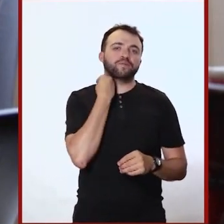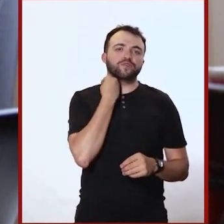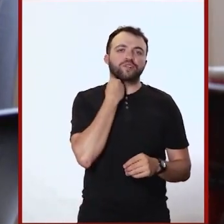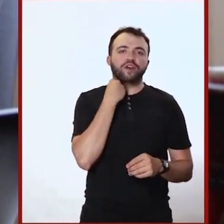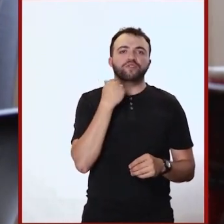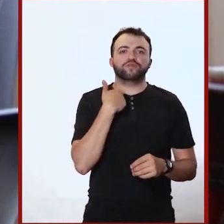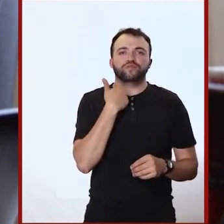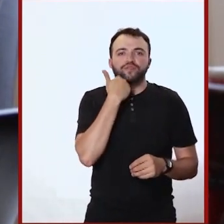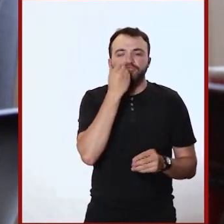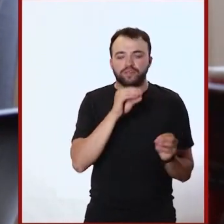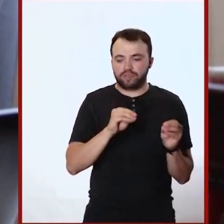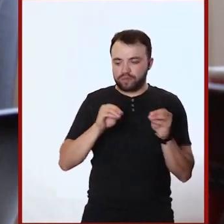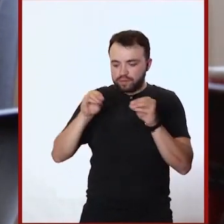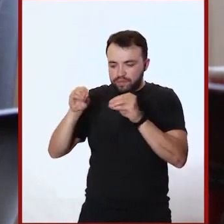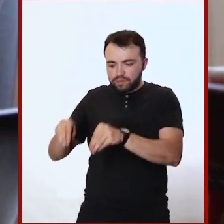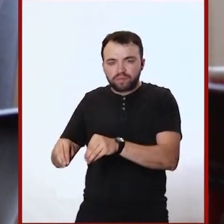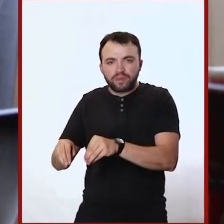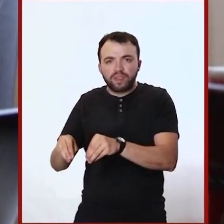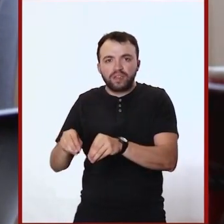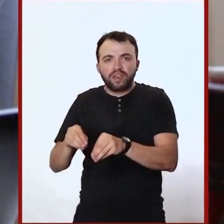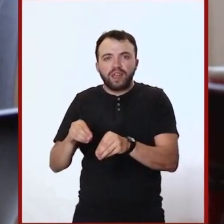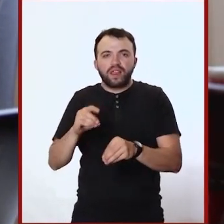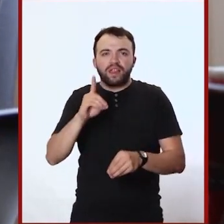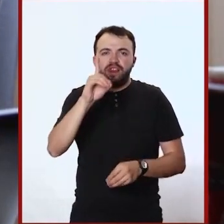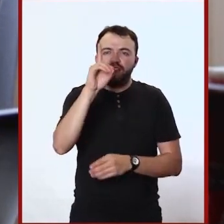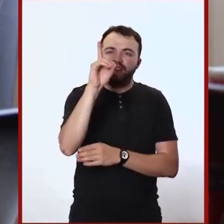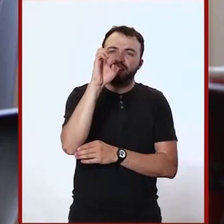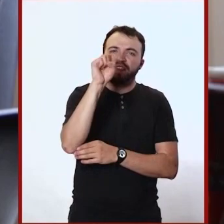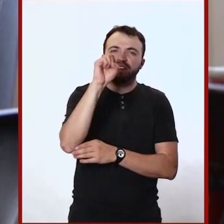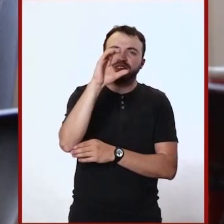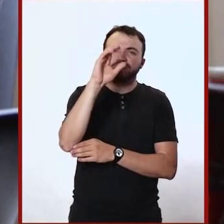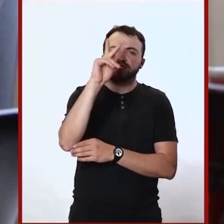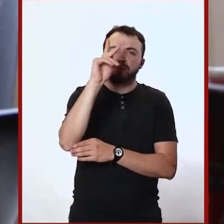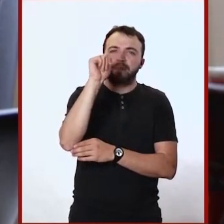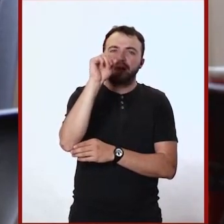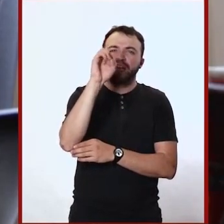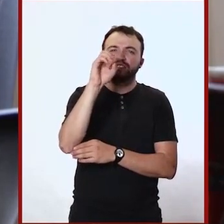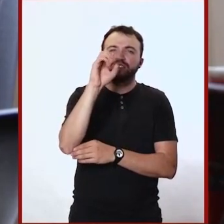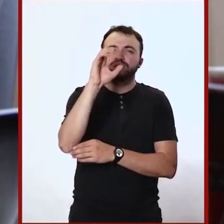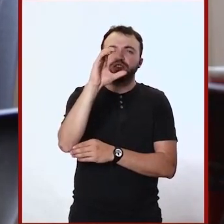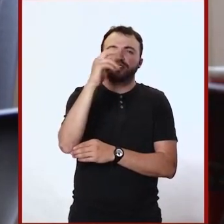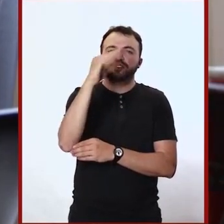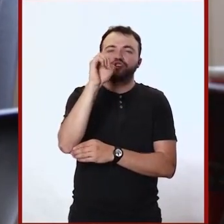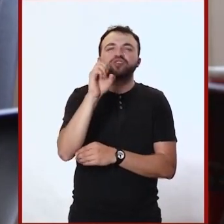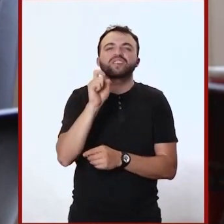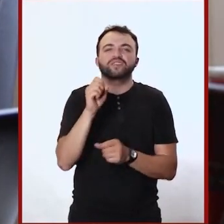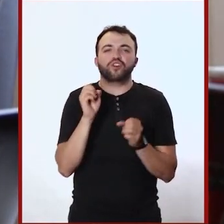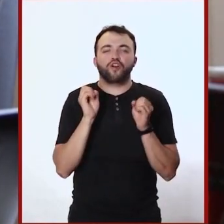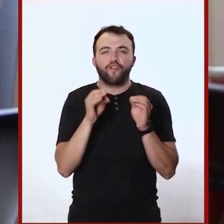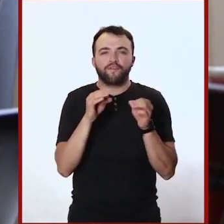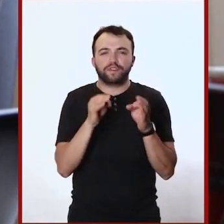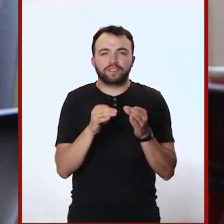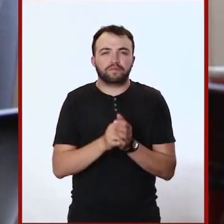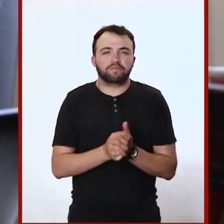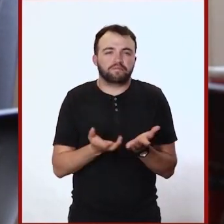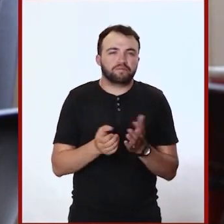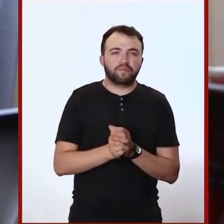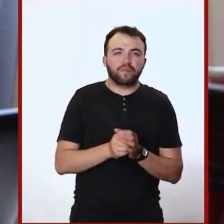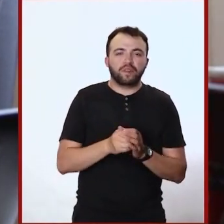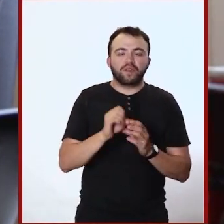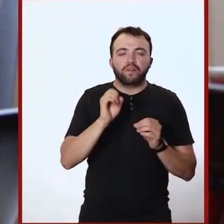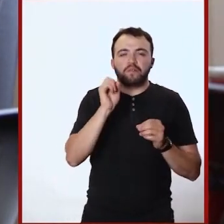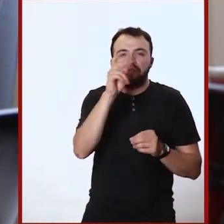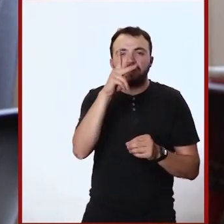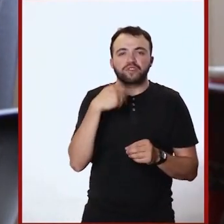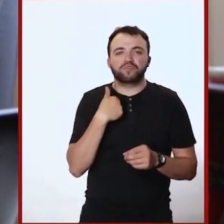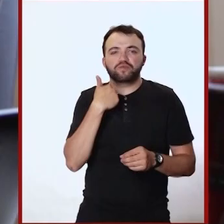tema de contabilidad. Esta parte de asesoría sí la existe porque a lo mejor hay muchos jóvenes que dicen, quiero implementar un